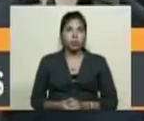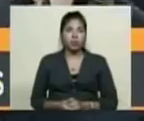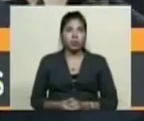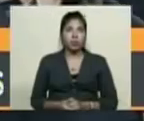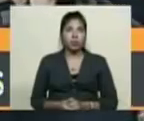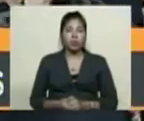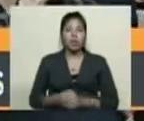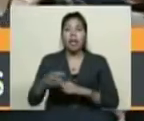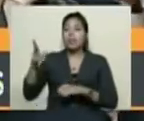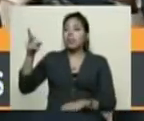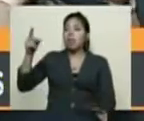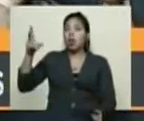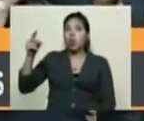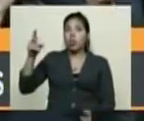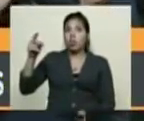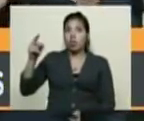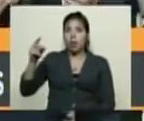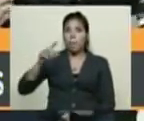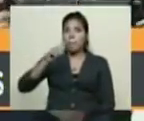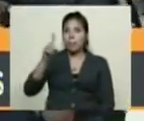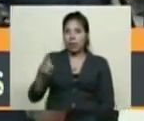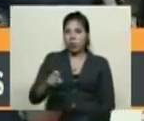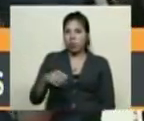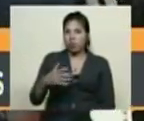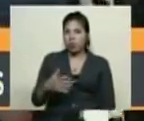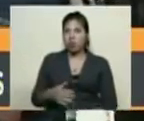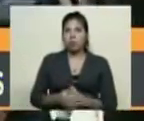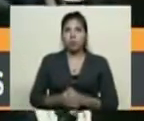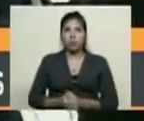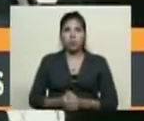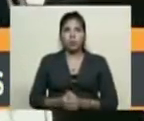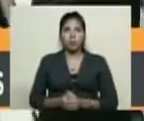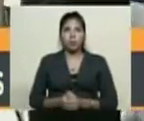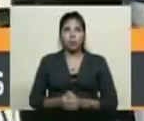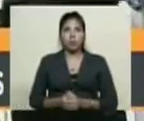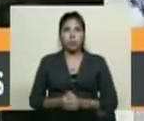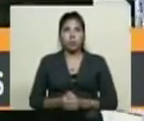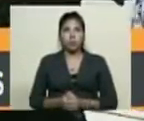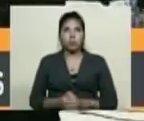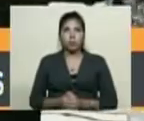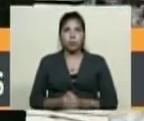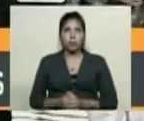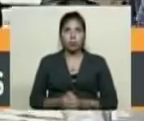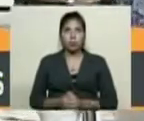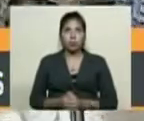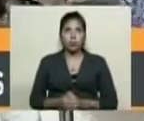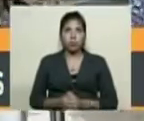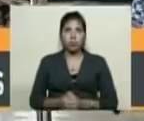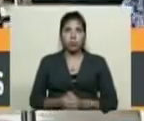La segunda pregunta la realiza Bárbara Agelvis de la agencia EFE.